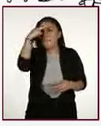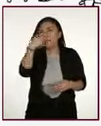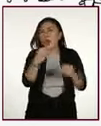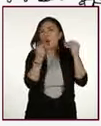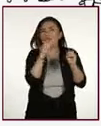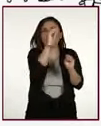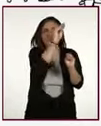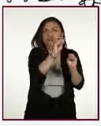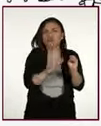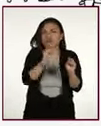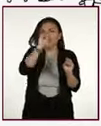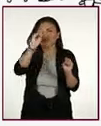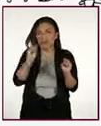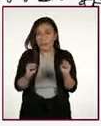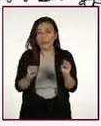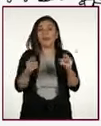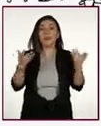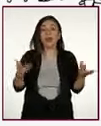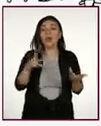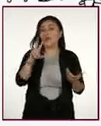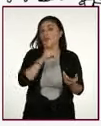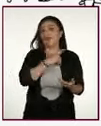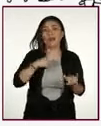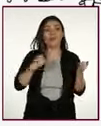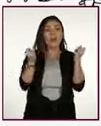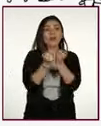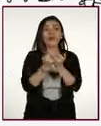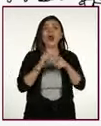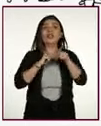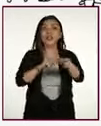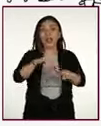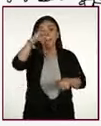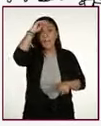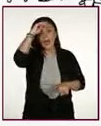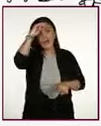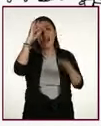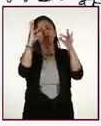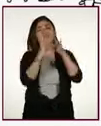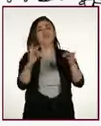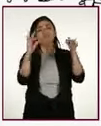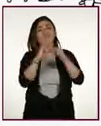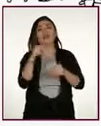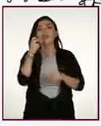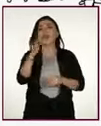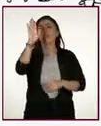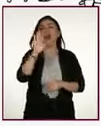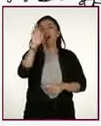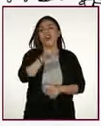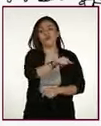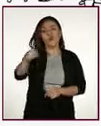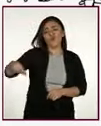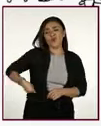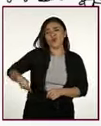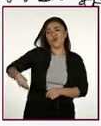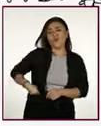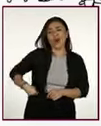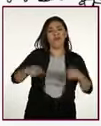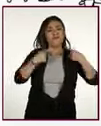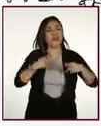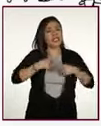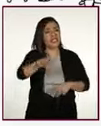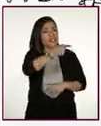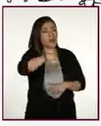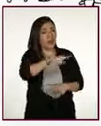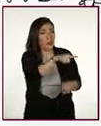no tenemos que seguir con este discurso que criminaliza y que discrimina a las personas que